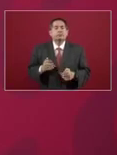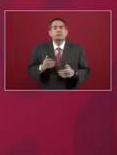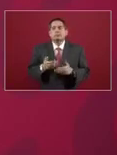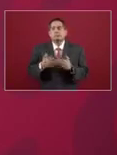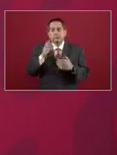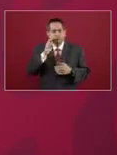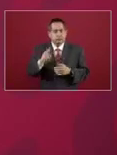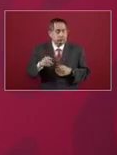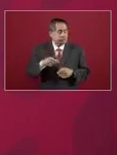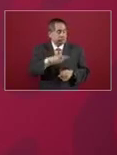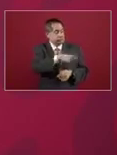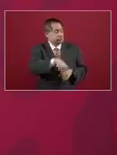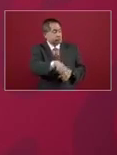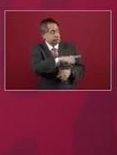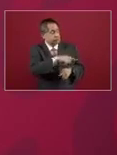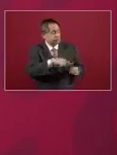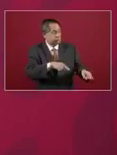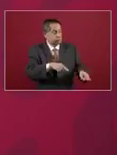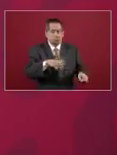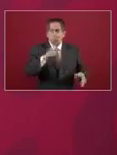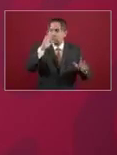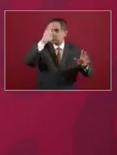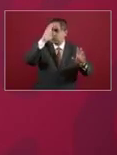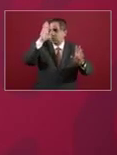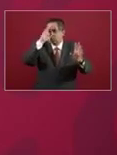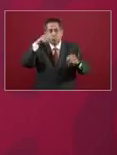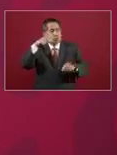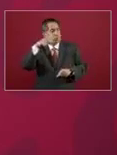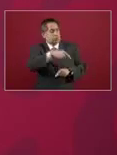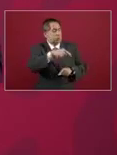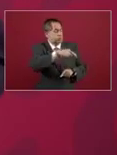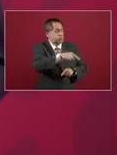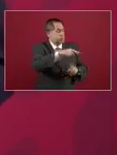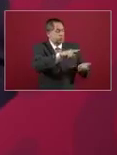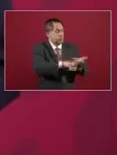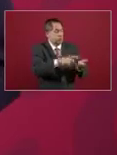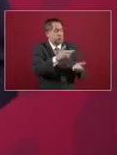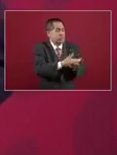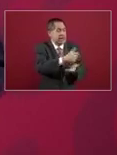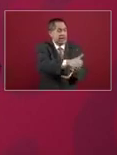la paja en el ojo ajeno y no la viga en el propio.